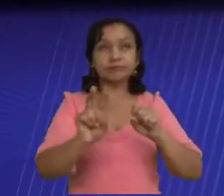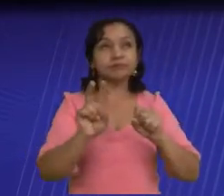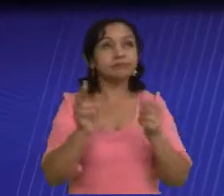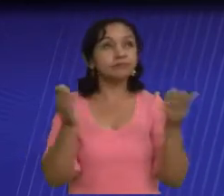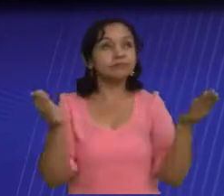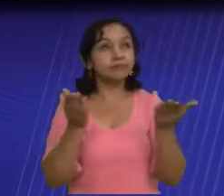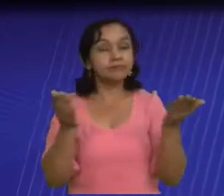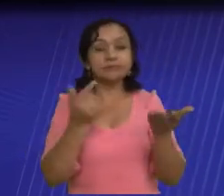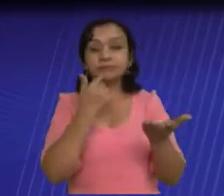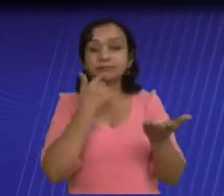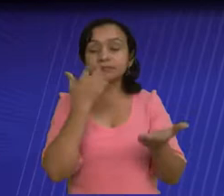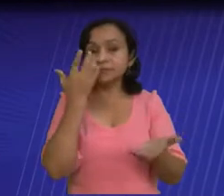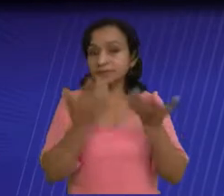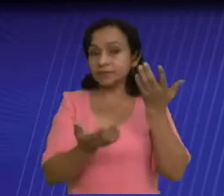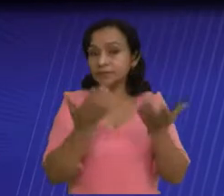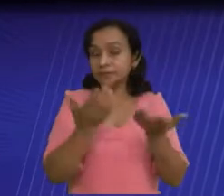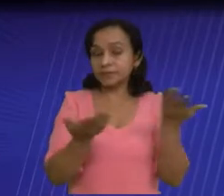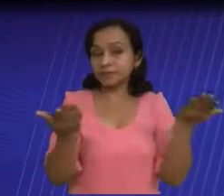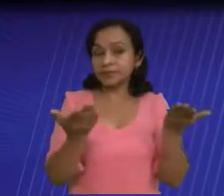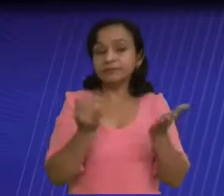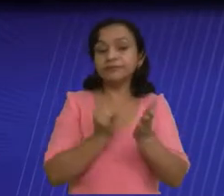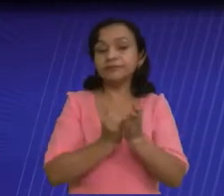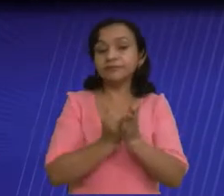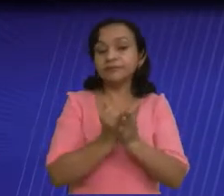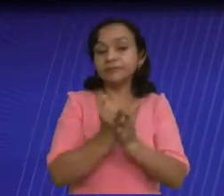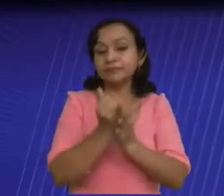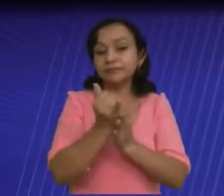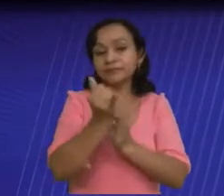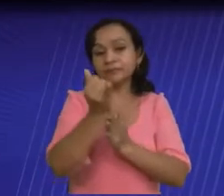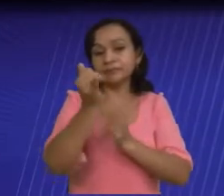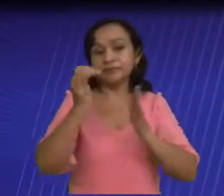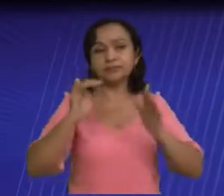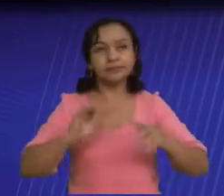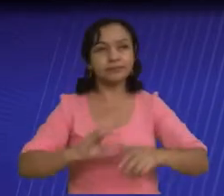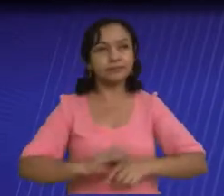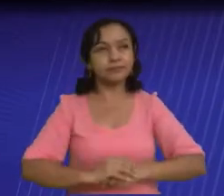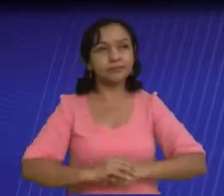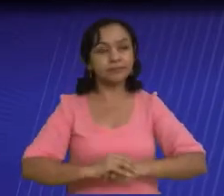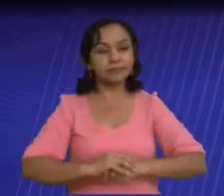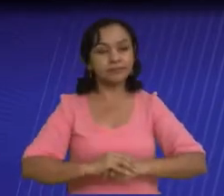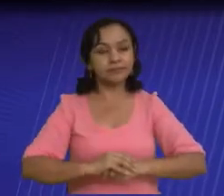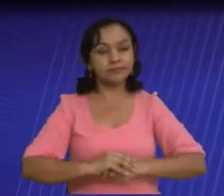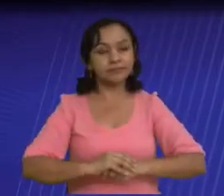qué fue lo que ocurrió, proceder con las investigaciones.